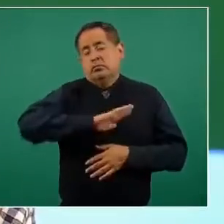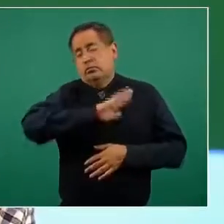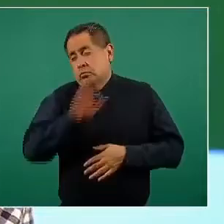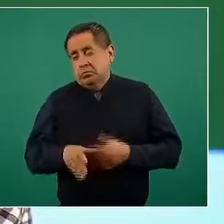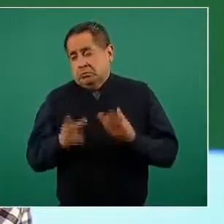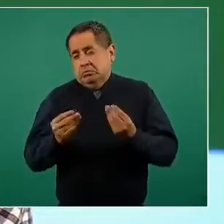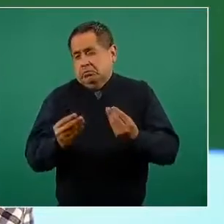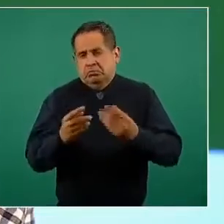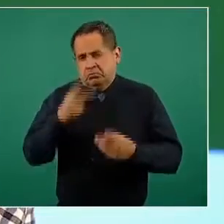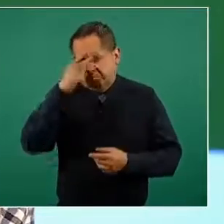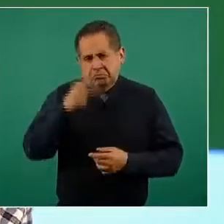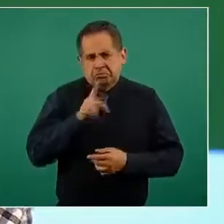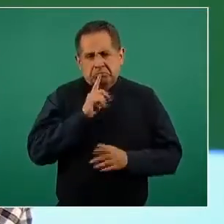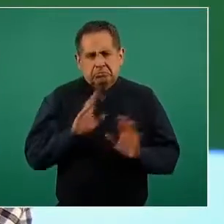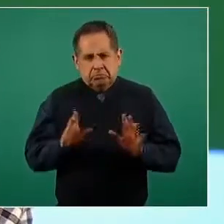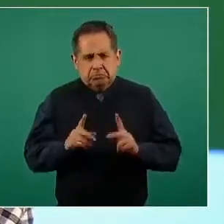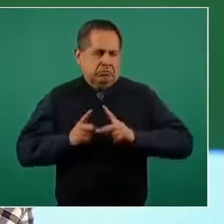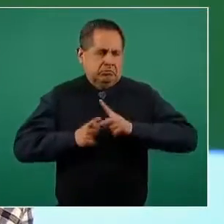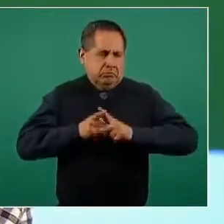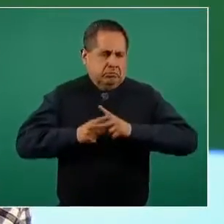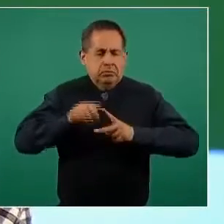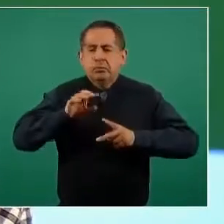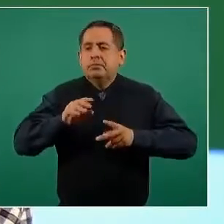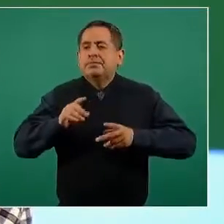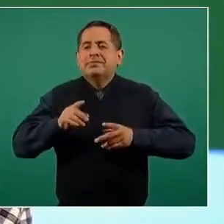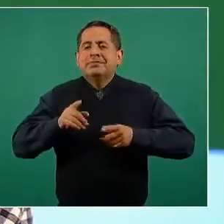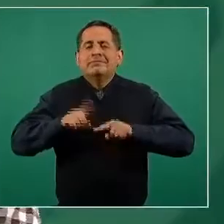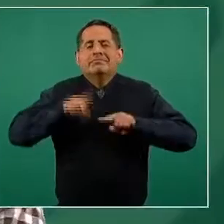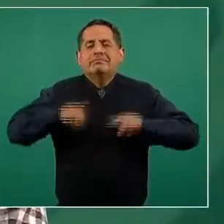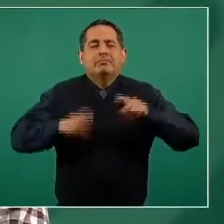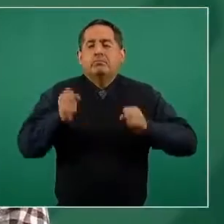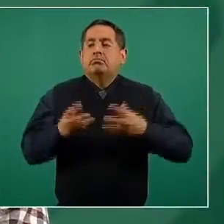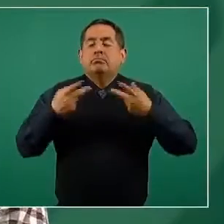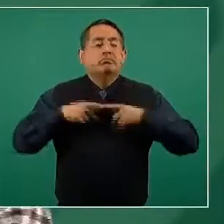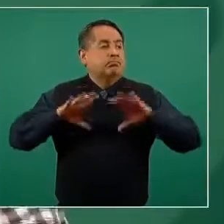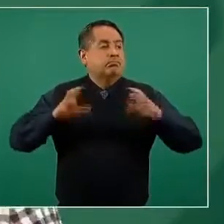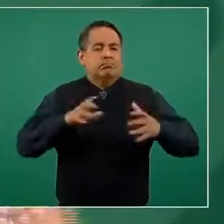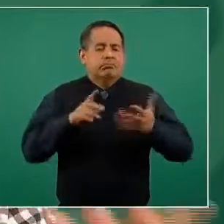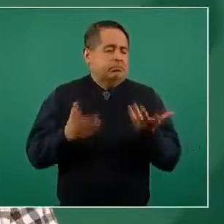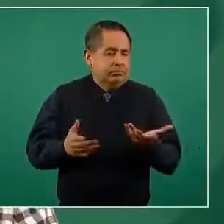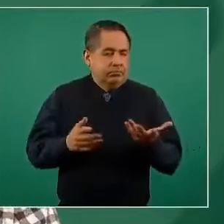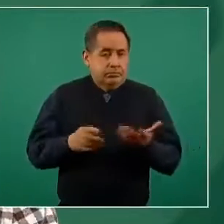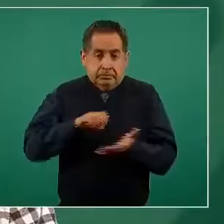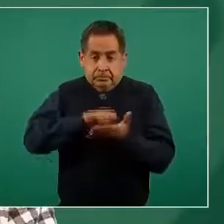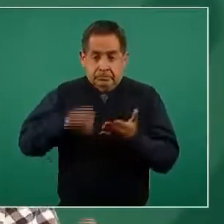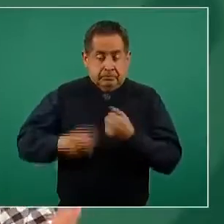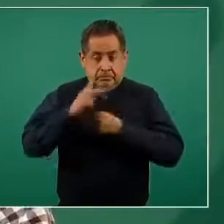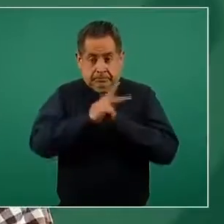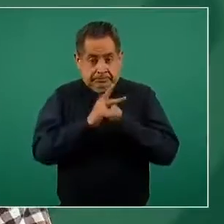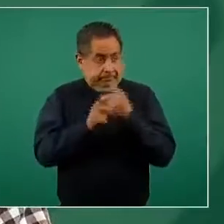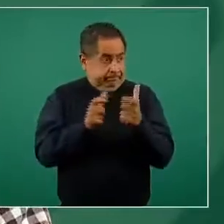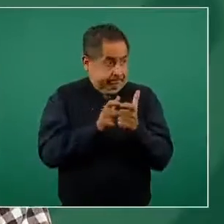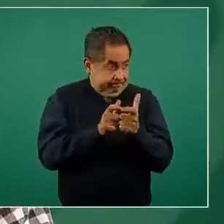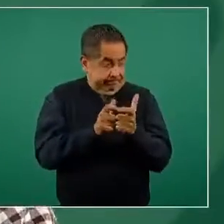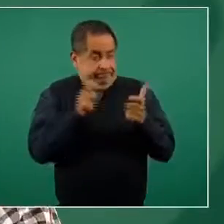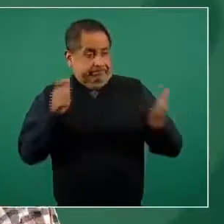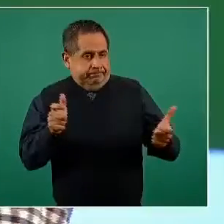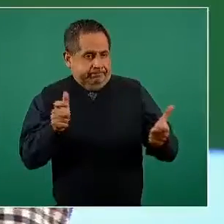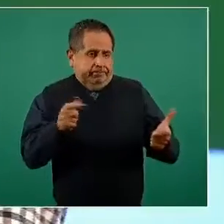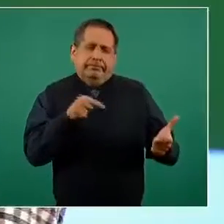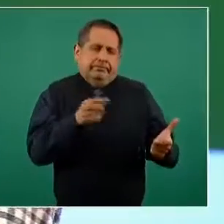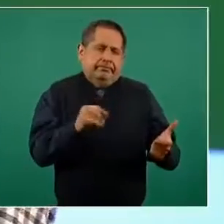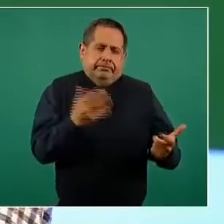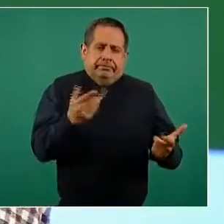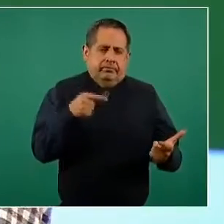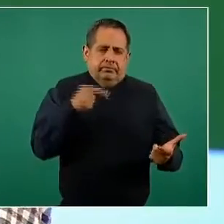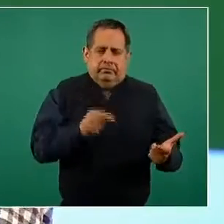cuando ésta se estima proporcional a la población de cada país. Es obvio que entre más grandes sean las poblaciones, mayor